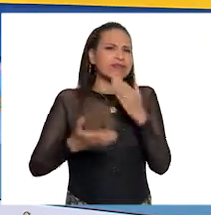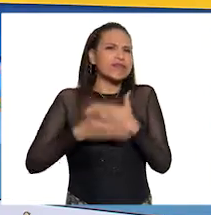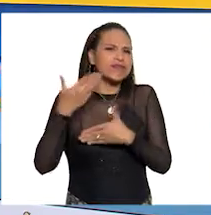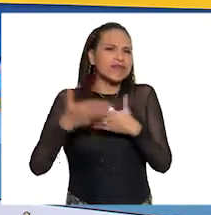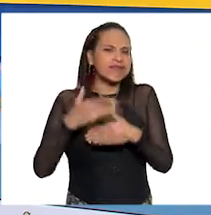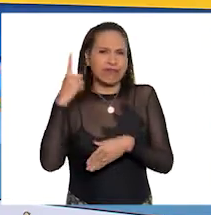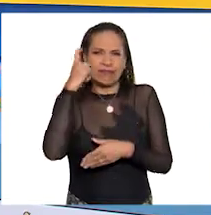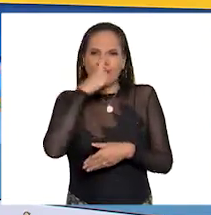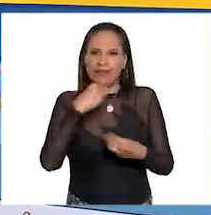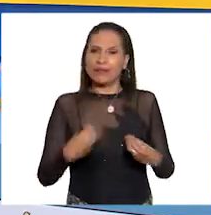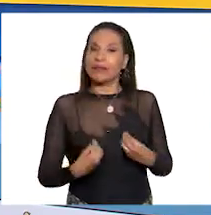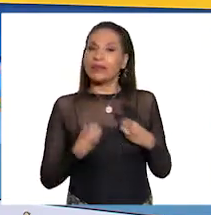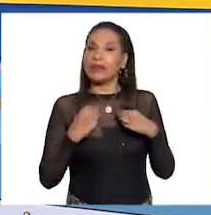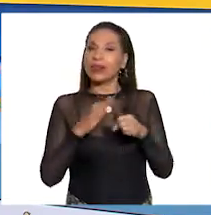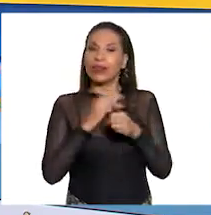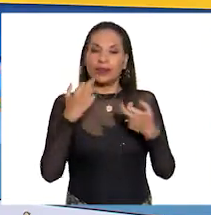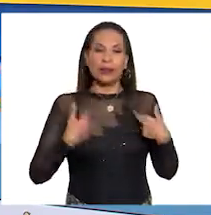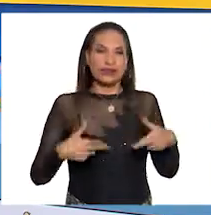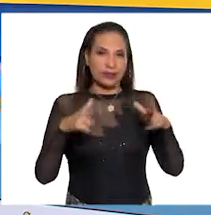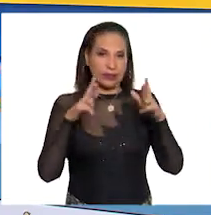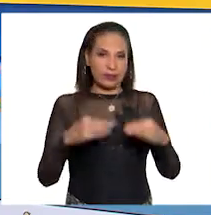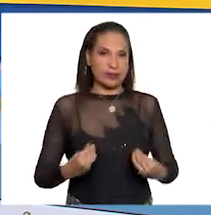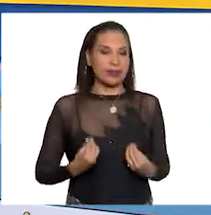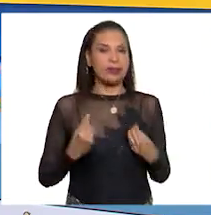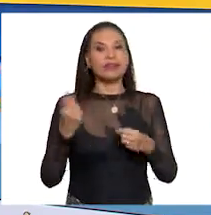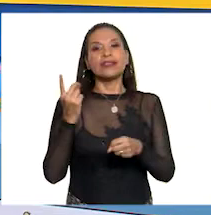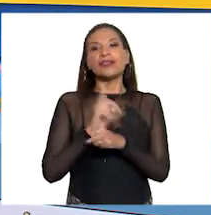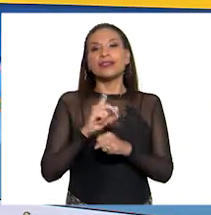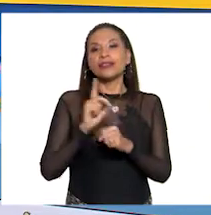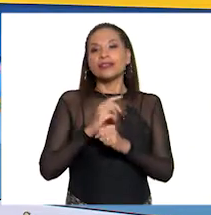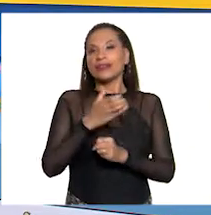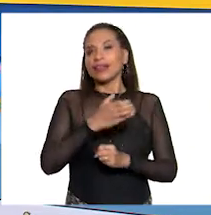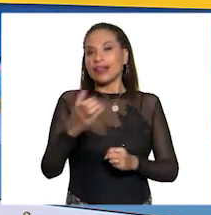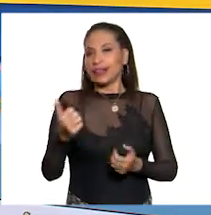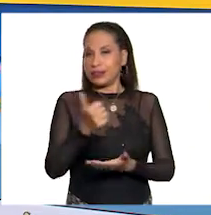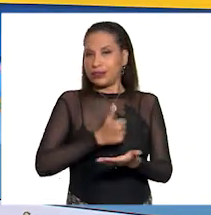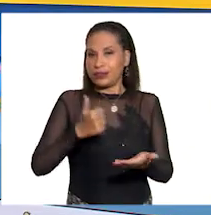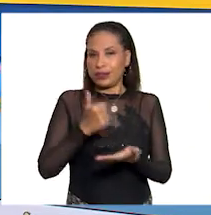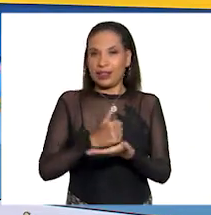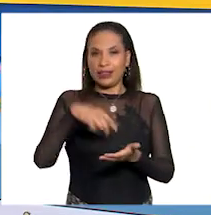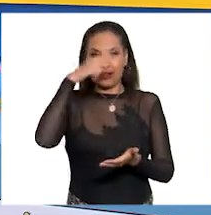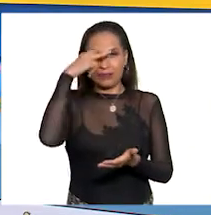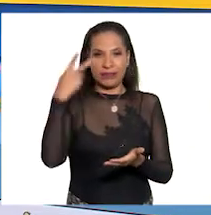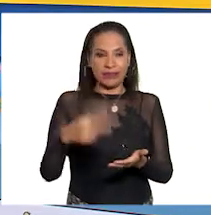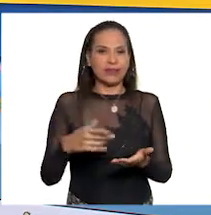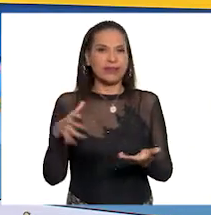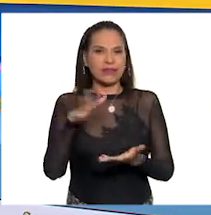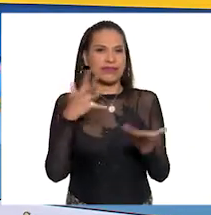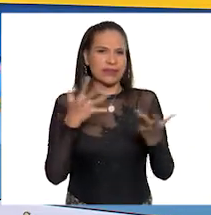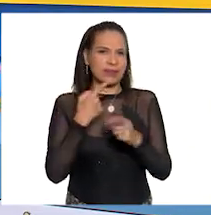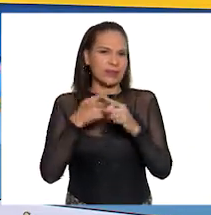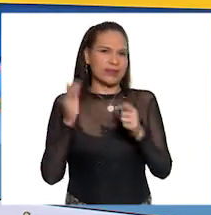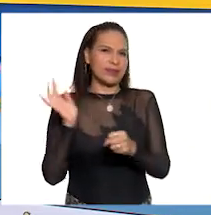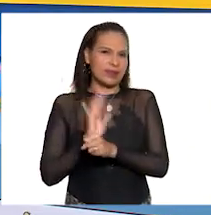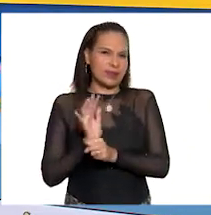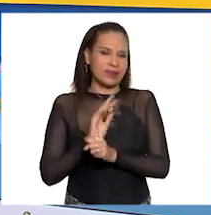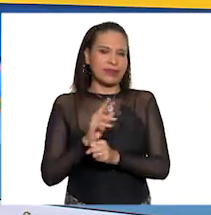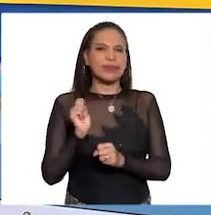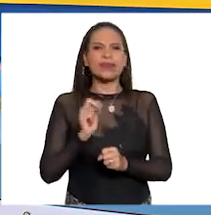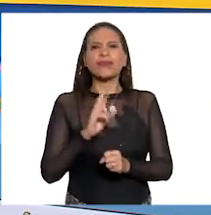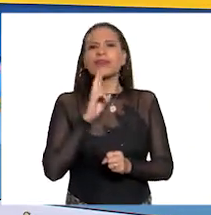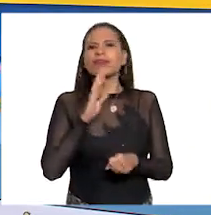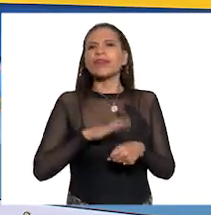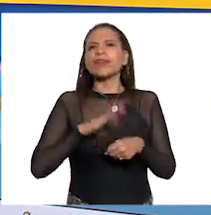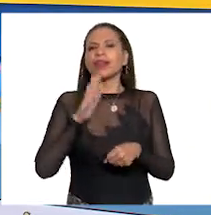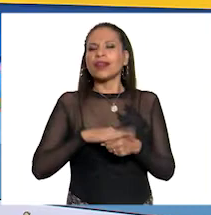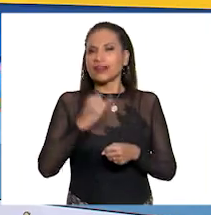dificultades. Así, las representaciones de la vida cotidiana en el campo y las ciudades mexicanas que se hacían en estas películas respondían